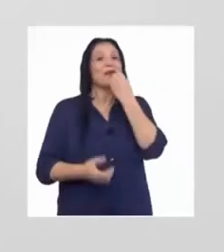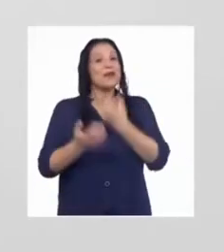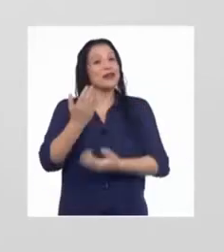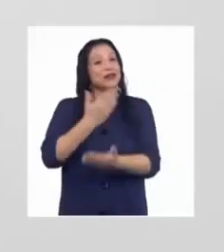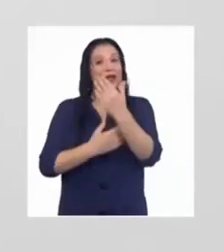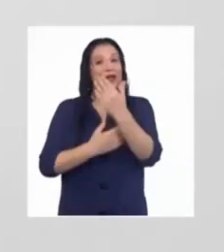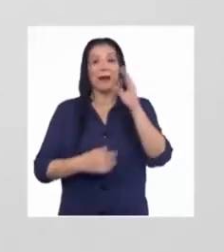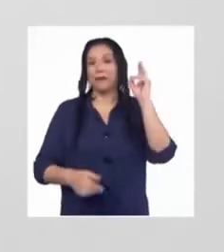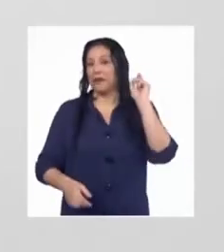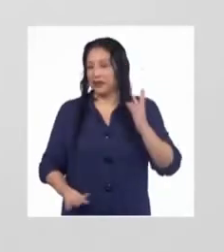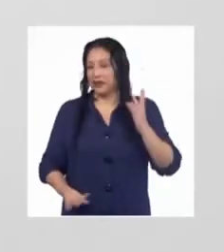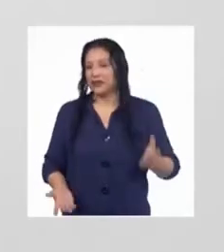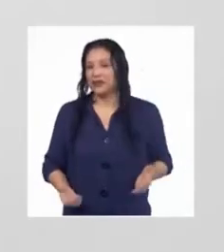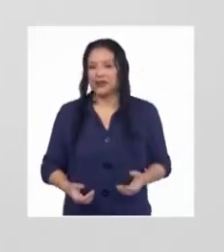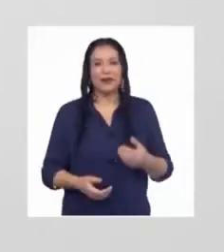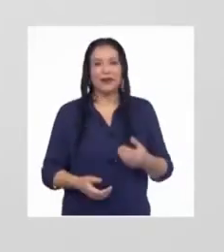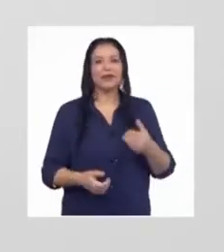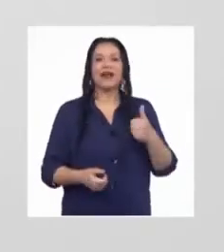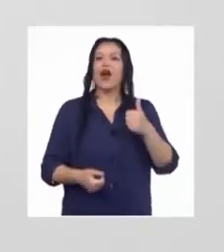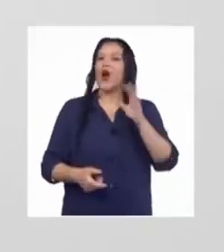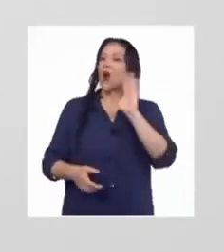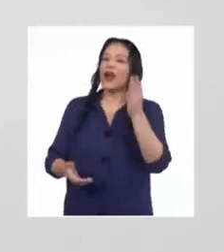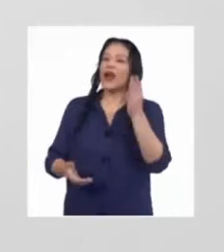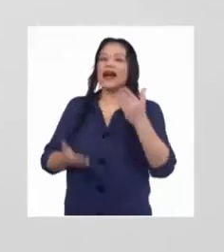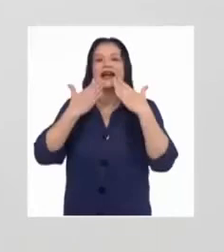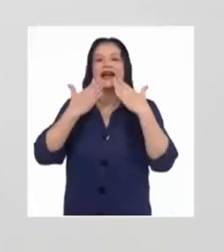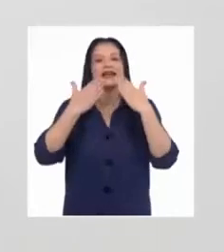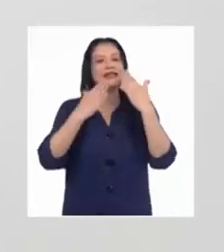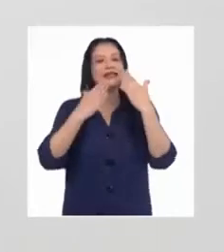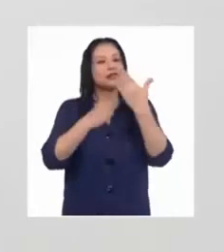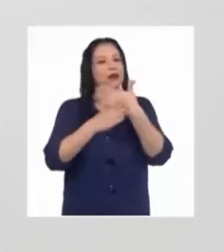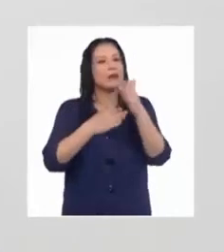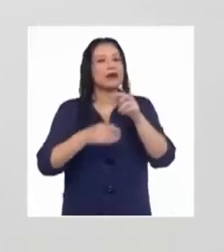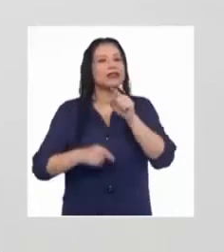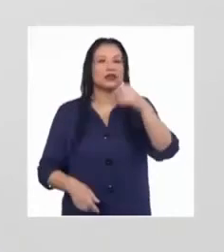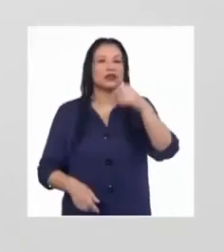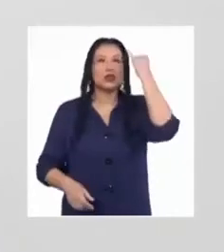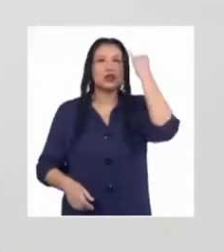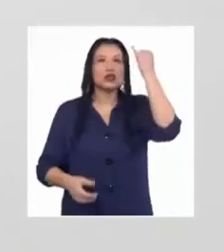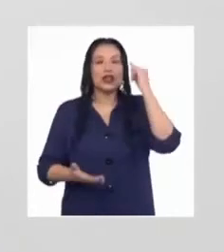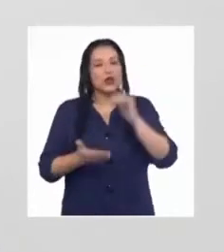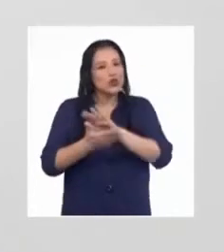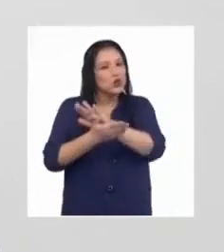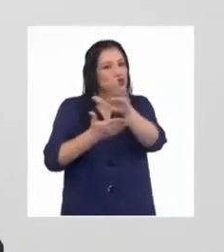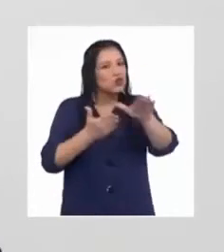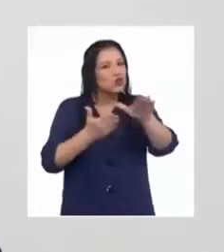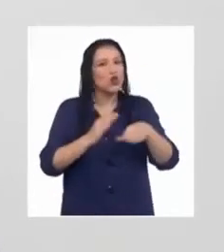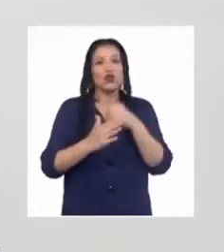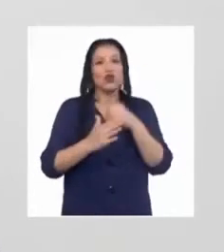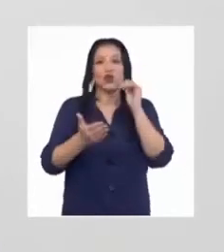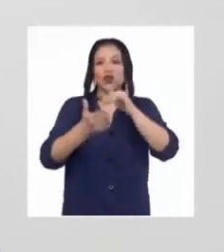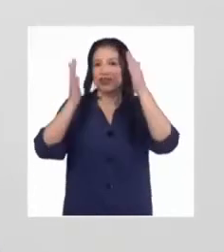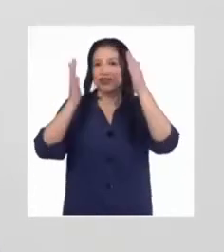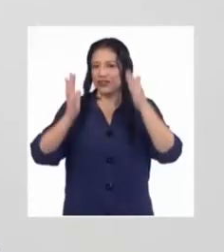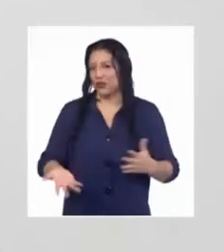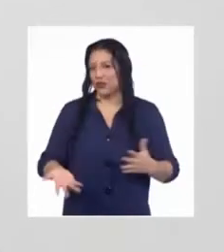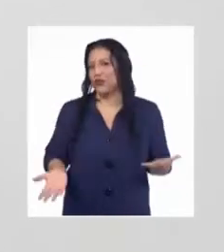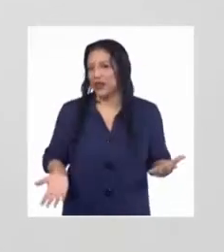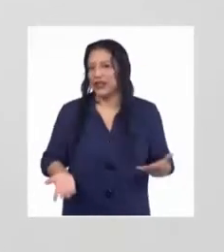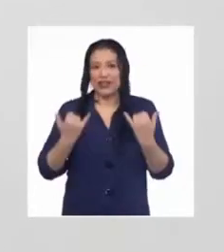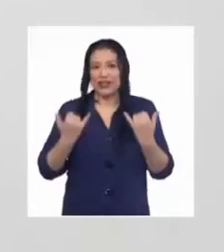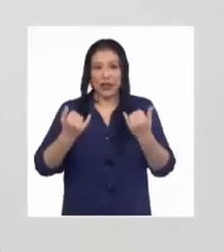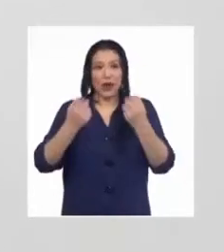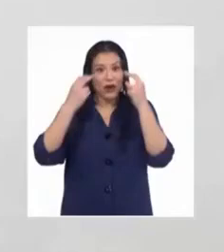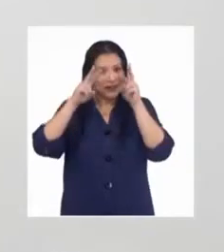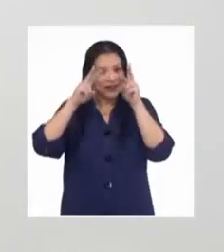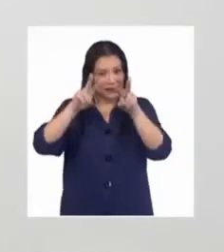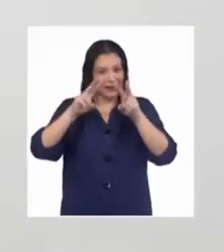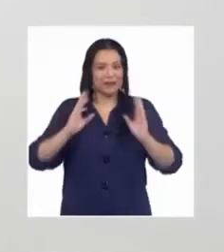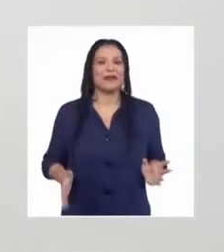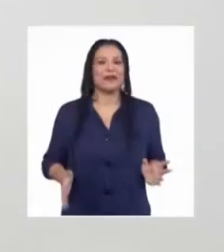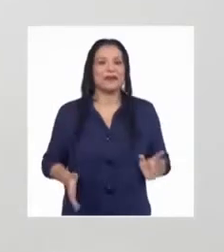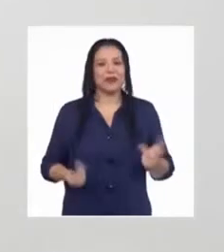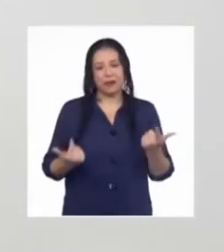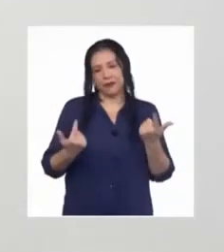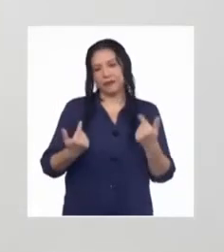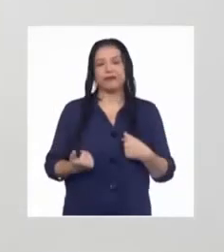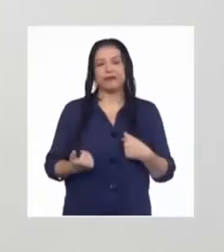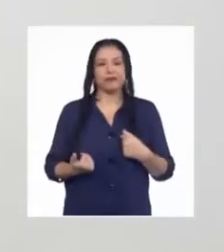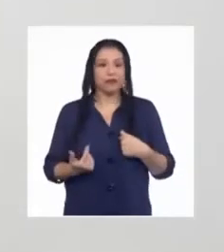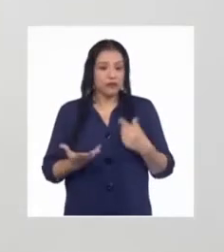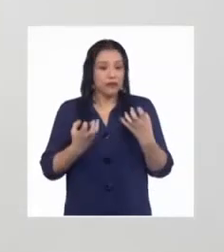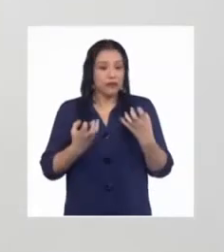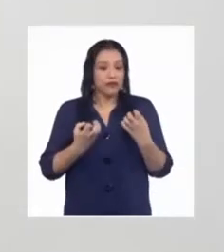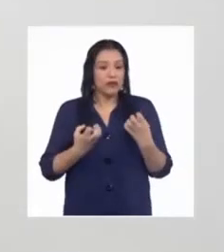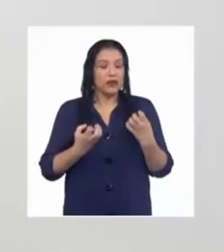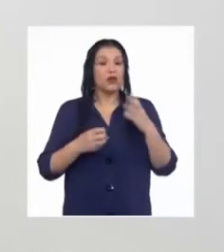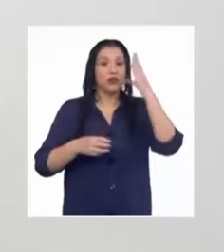Hola Nelly, gracias por compartir tus ideas con todas y todos los estudiantes que te están viendo. A ver, como quiero